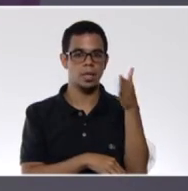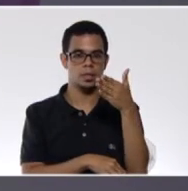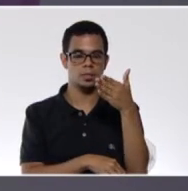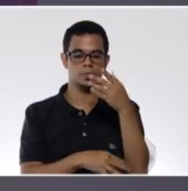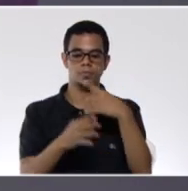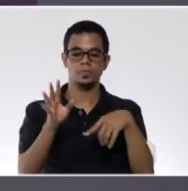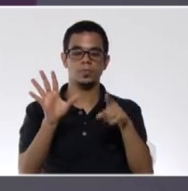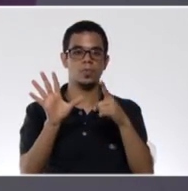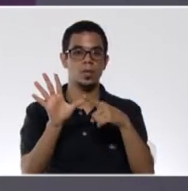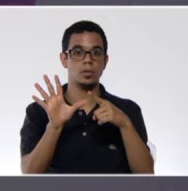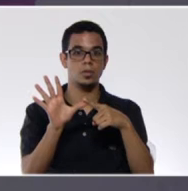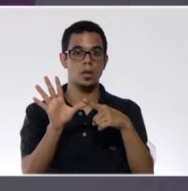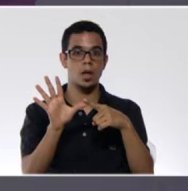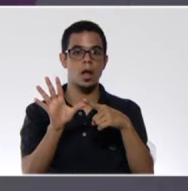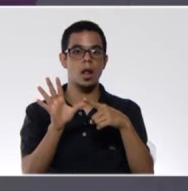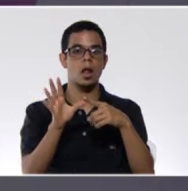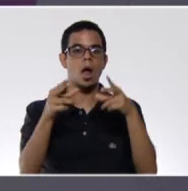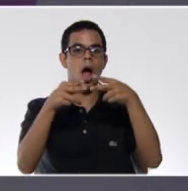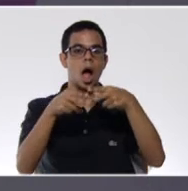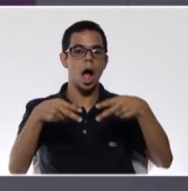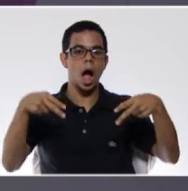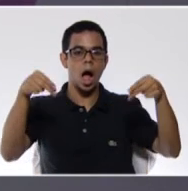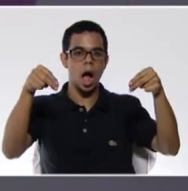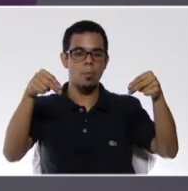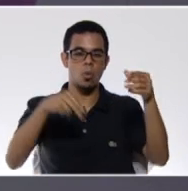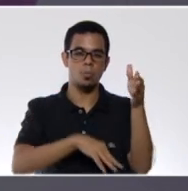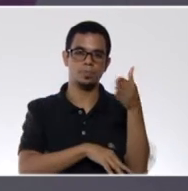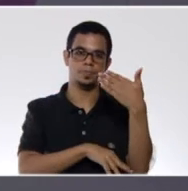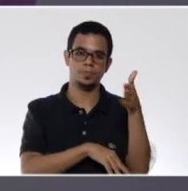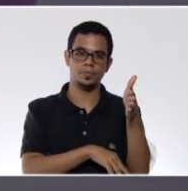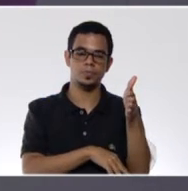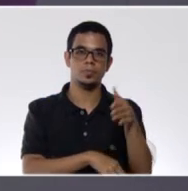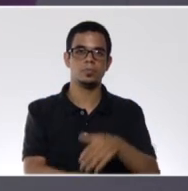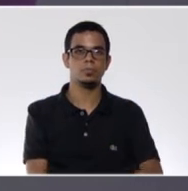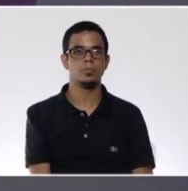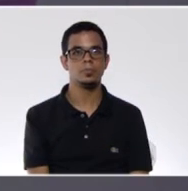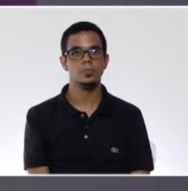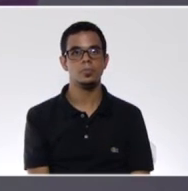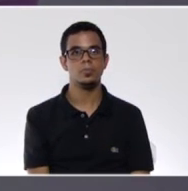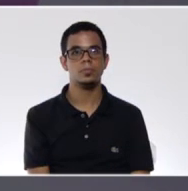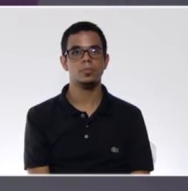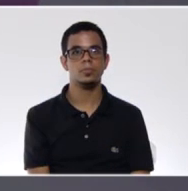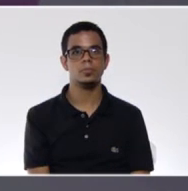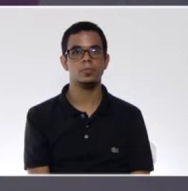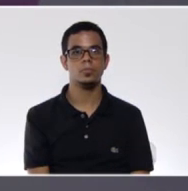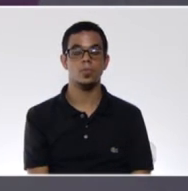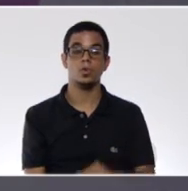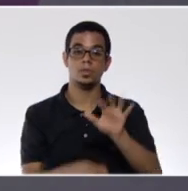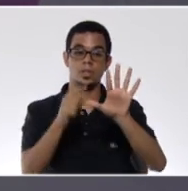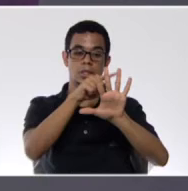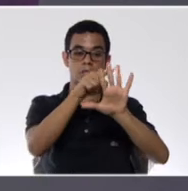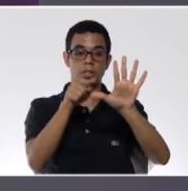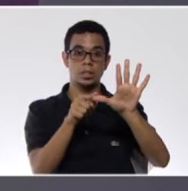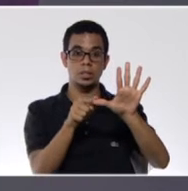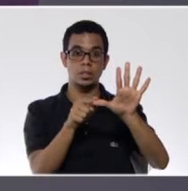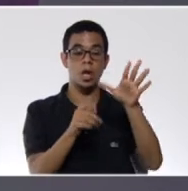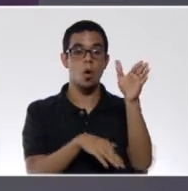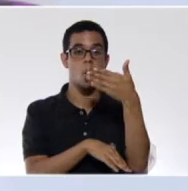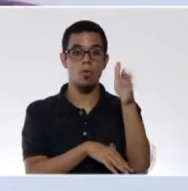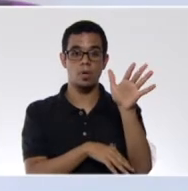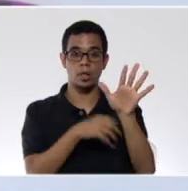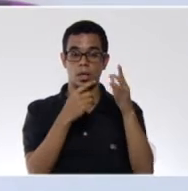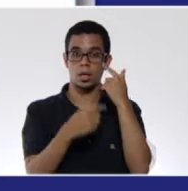bandera de Japón. Entonces, aquí ya tenemos el enunciado del ejemplo, 5 banderas diferentes, aquí